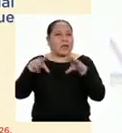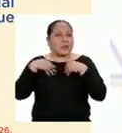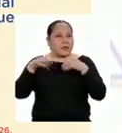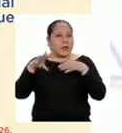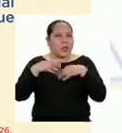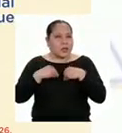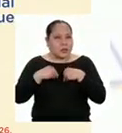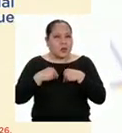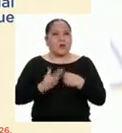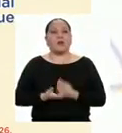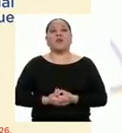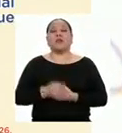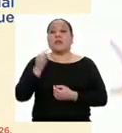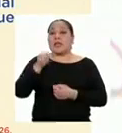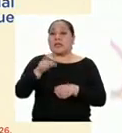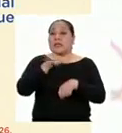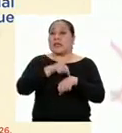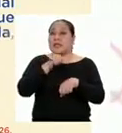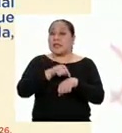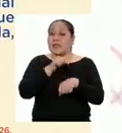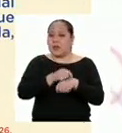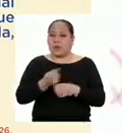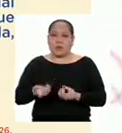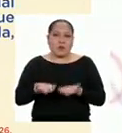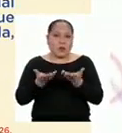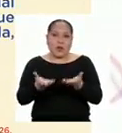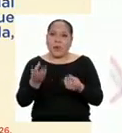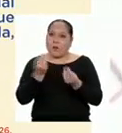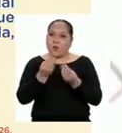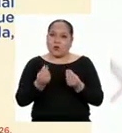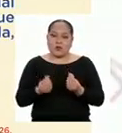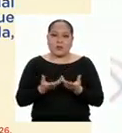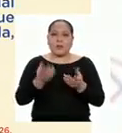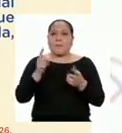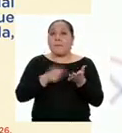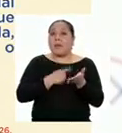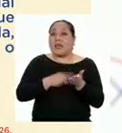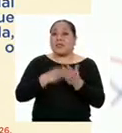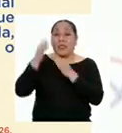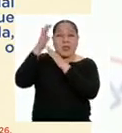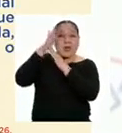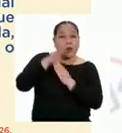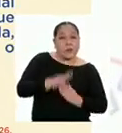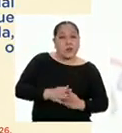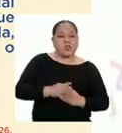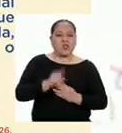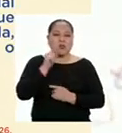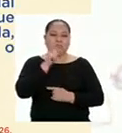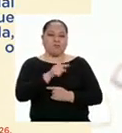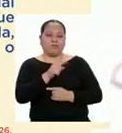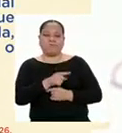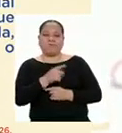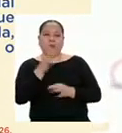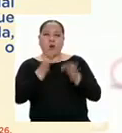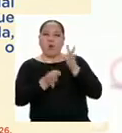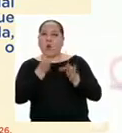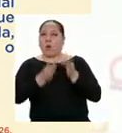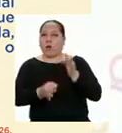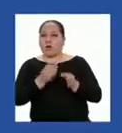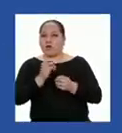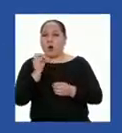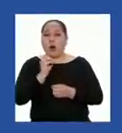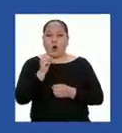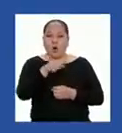debido a que en esta etapa pueden ocurrir en mayor medida situaciones de discriminación, prejuicios o intolerancia a aquellos que los hace